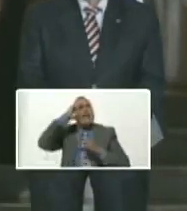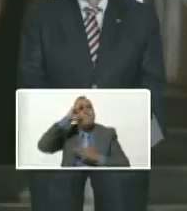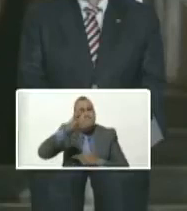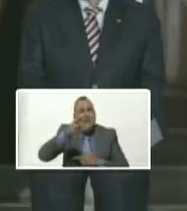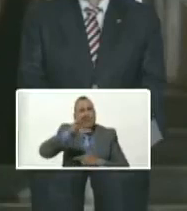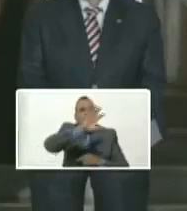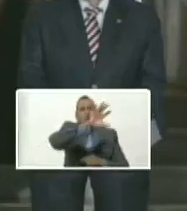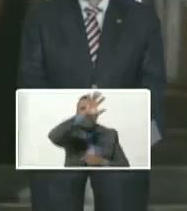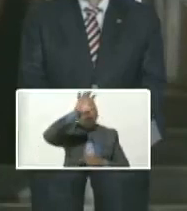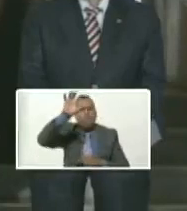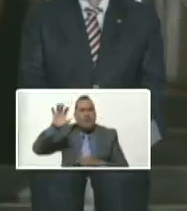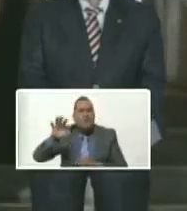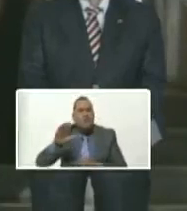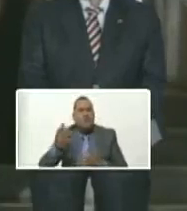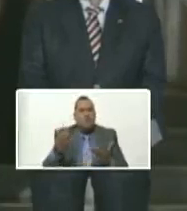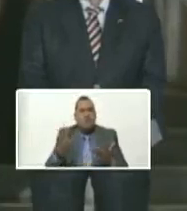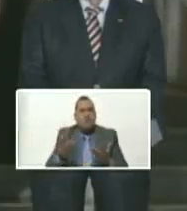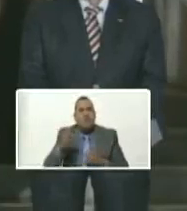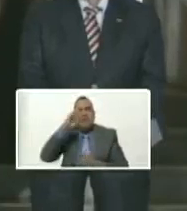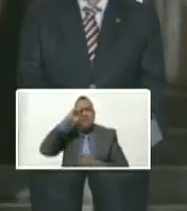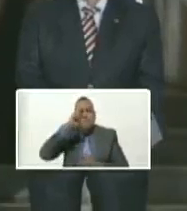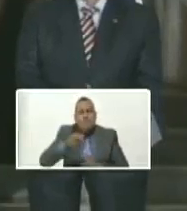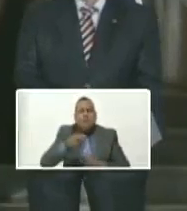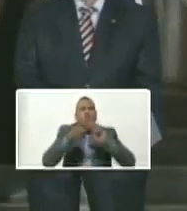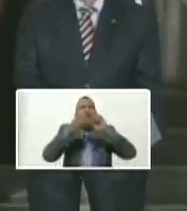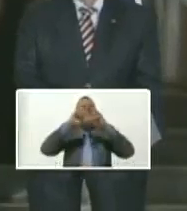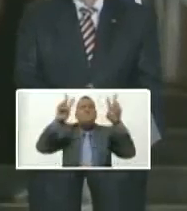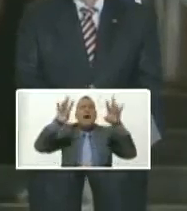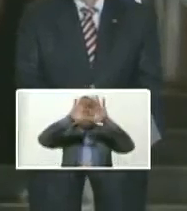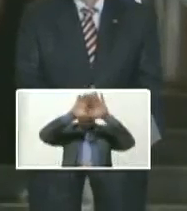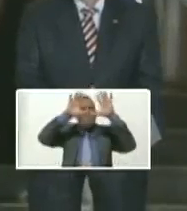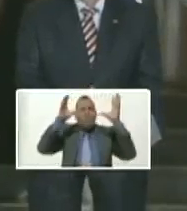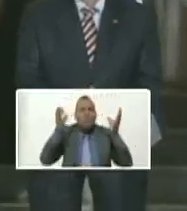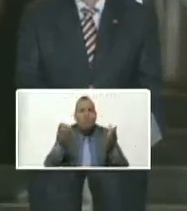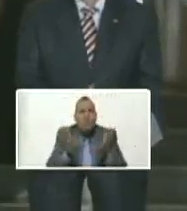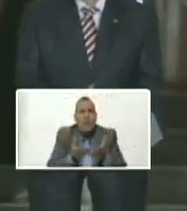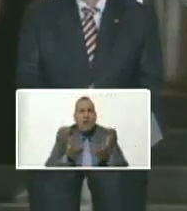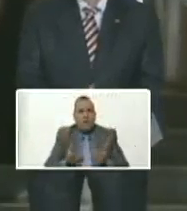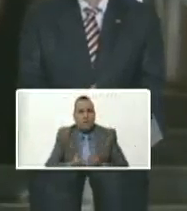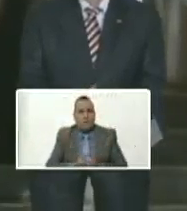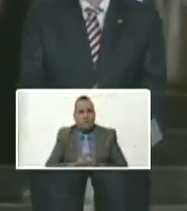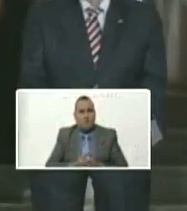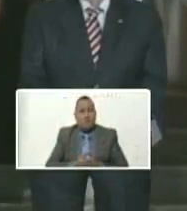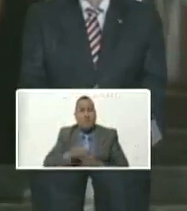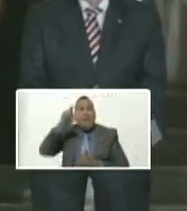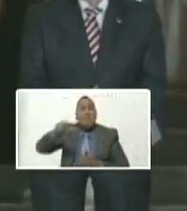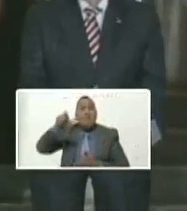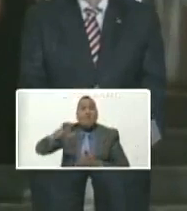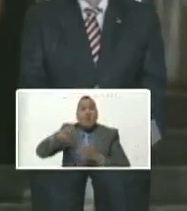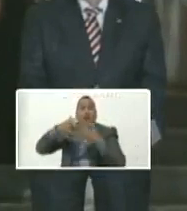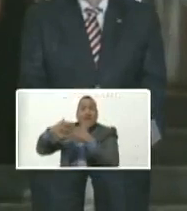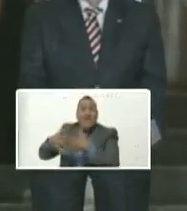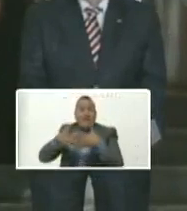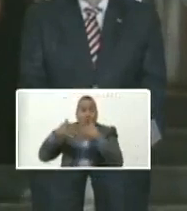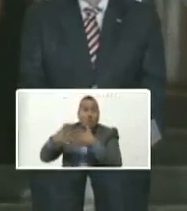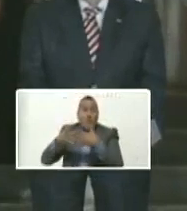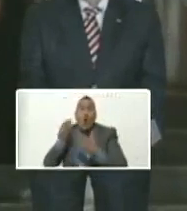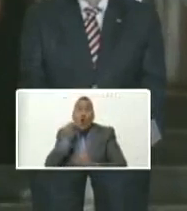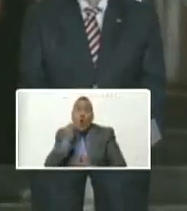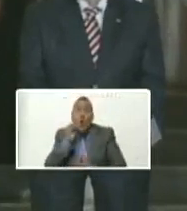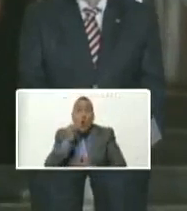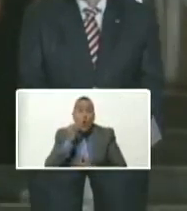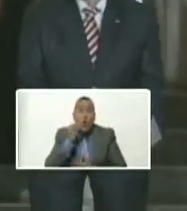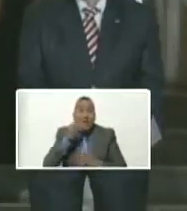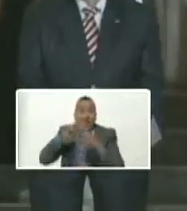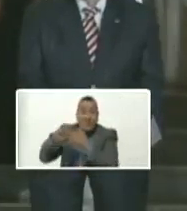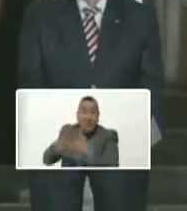respeto a la paz mundial. El pueblo de Estados Unidos, sobre todo la juventud, está